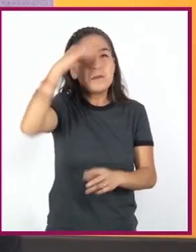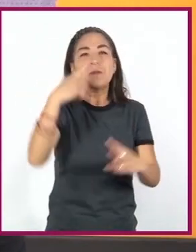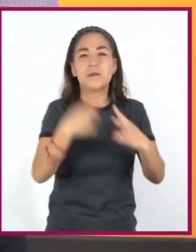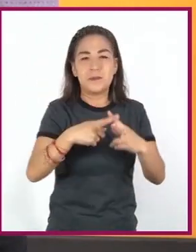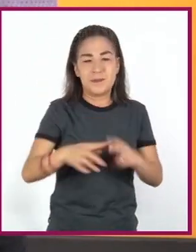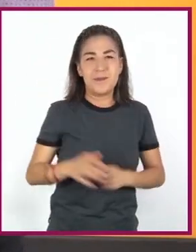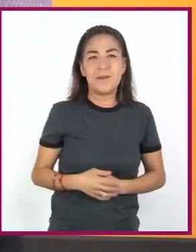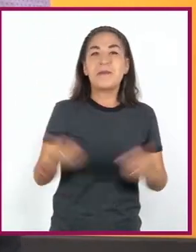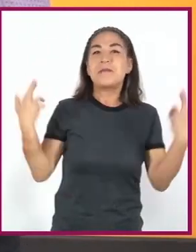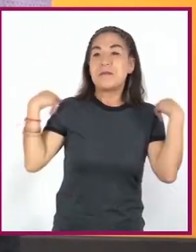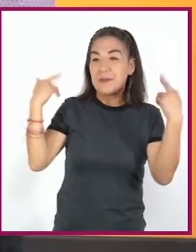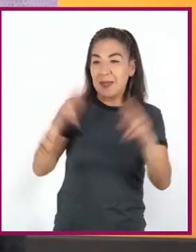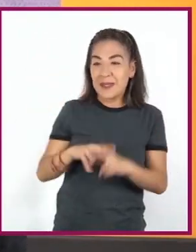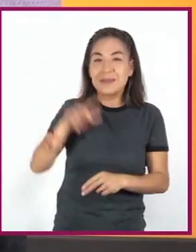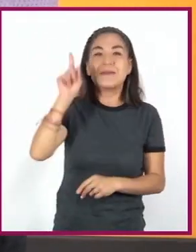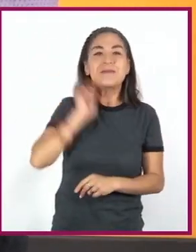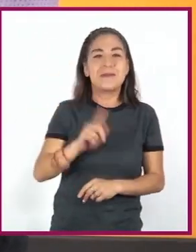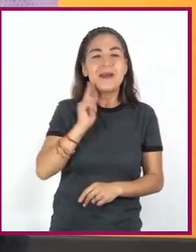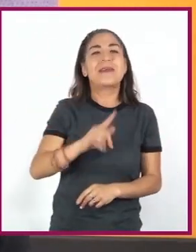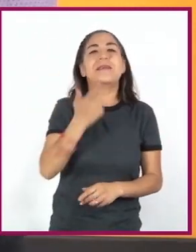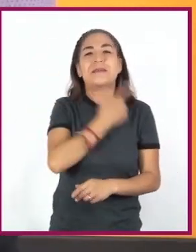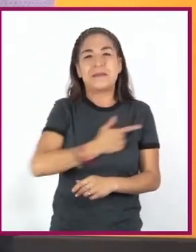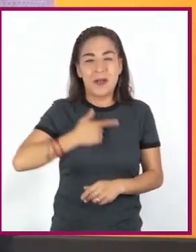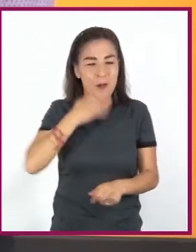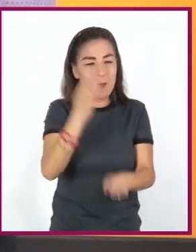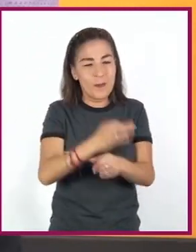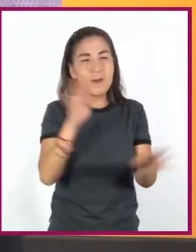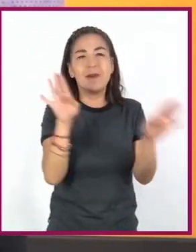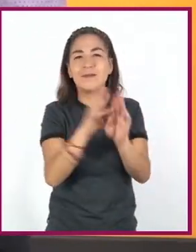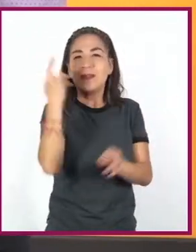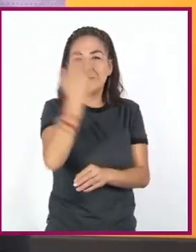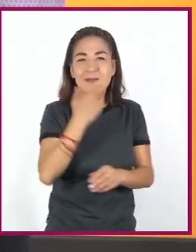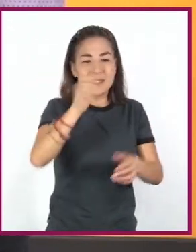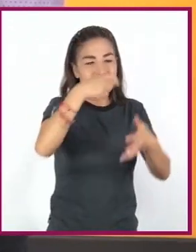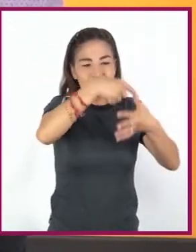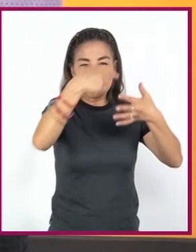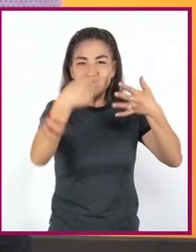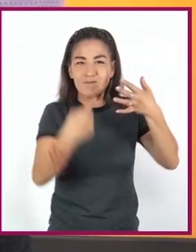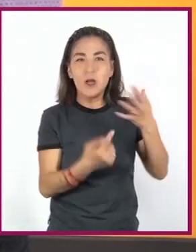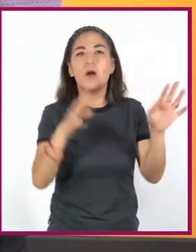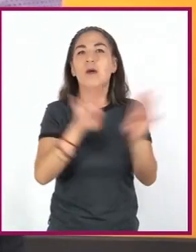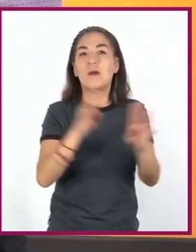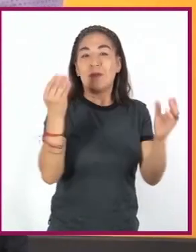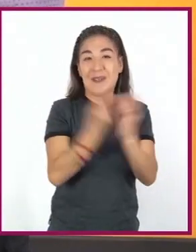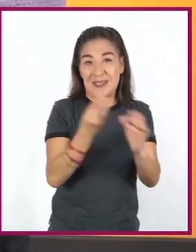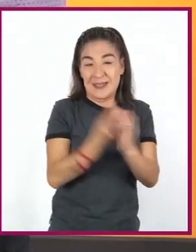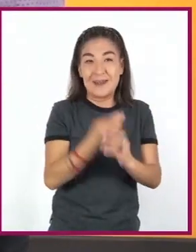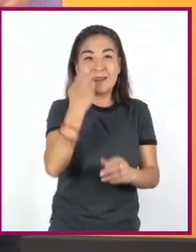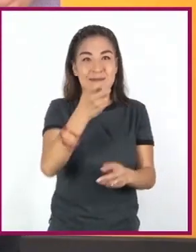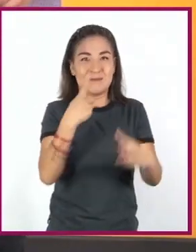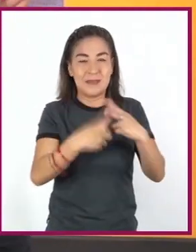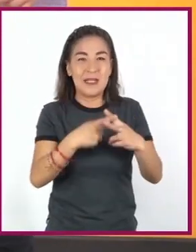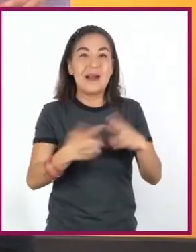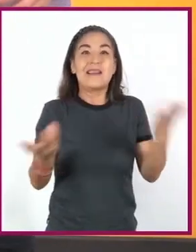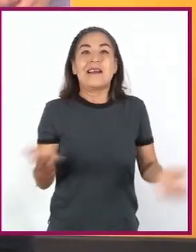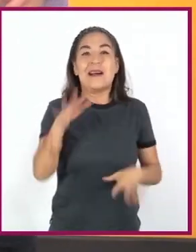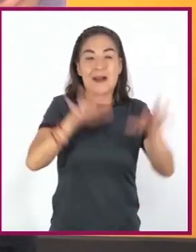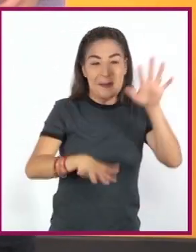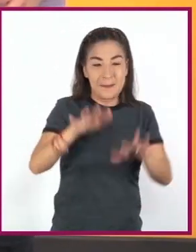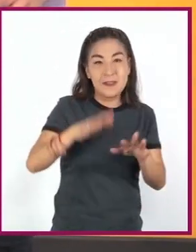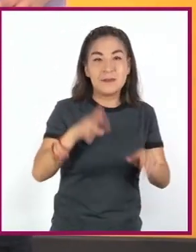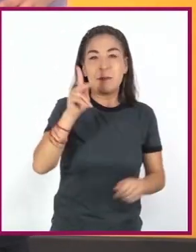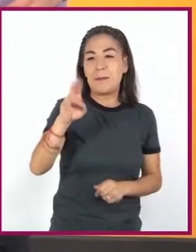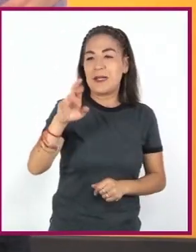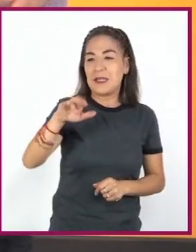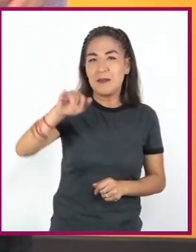Maestra Pamela, me da mucho gusto que hayan decidido analizar cada una de estas propiedades, porque a veces tanto el perímetro,